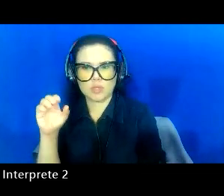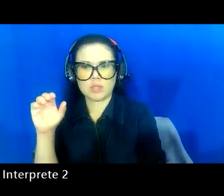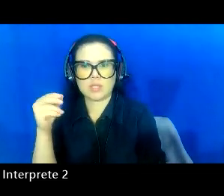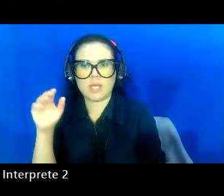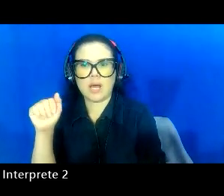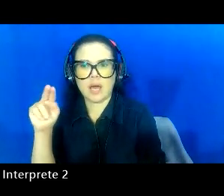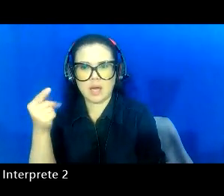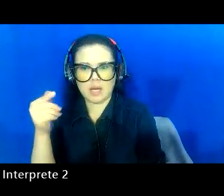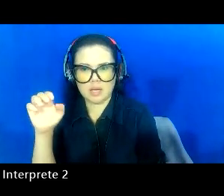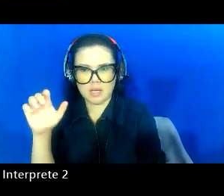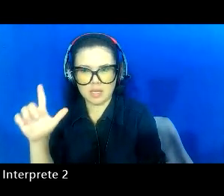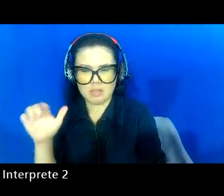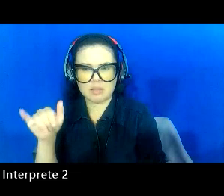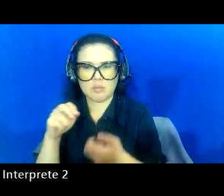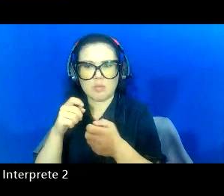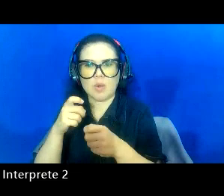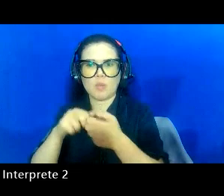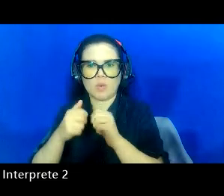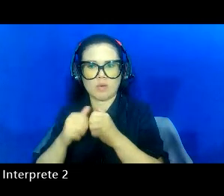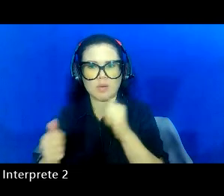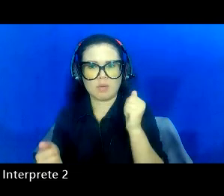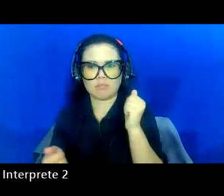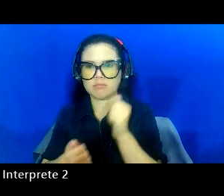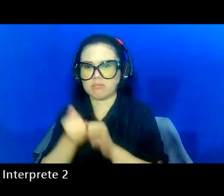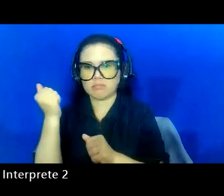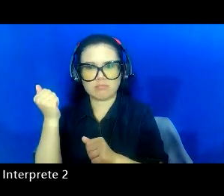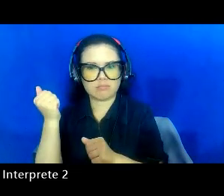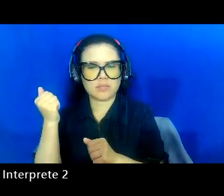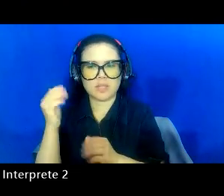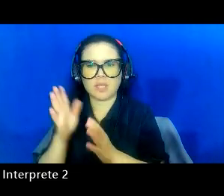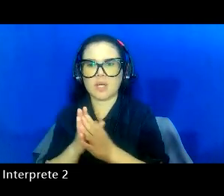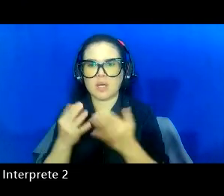una junta que son adultos mayores con